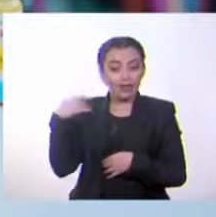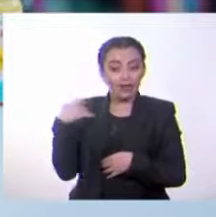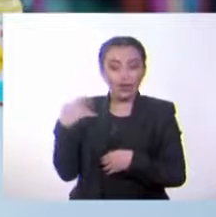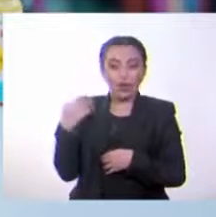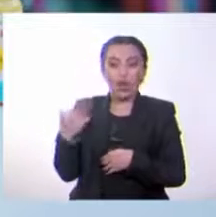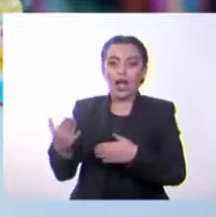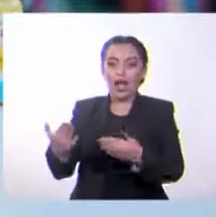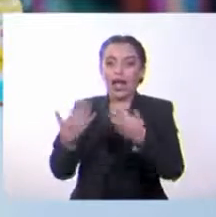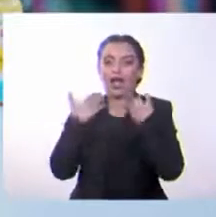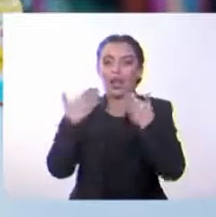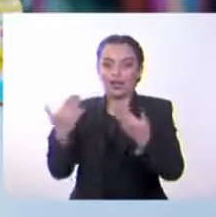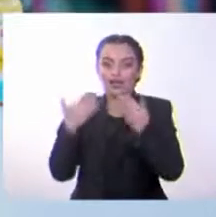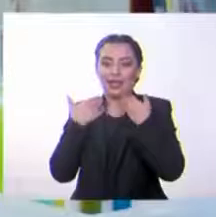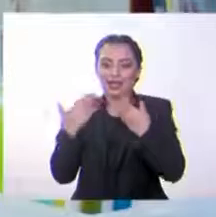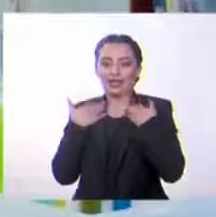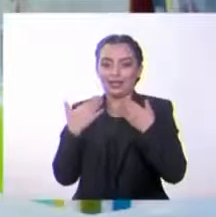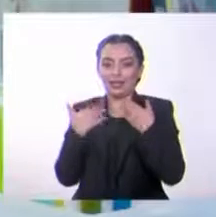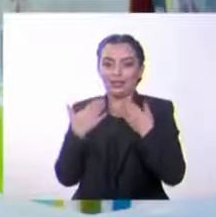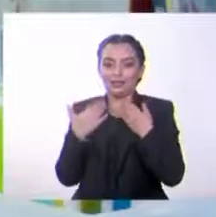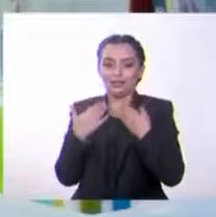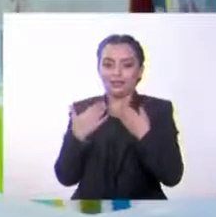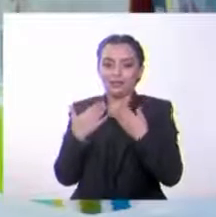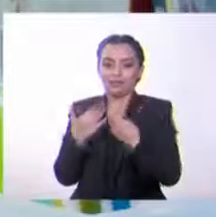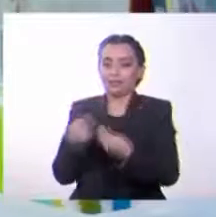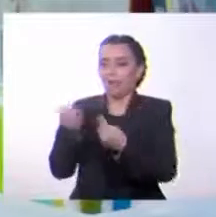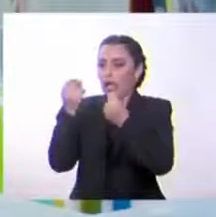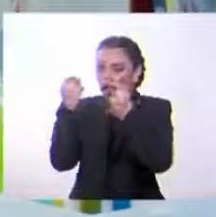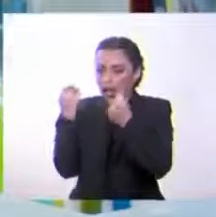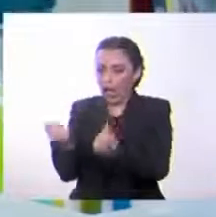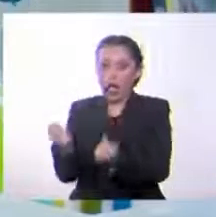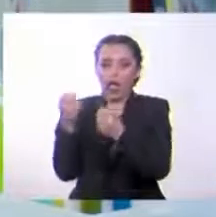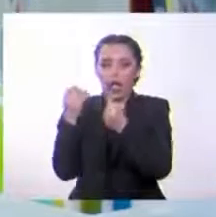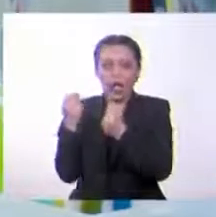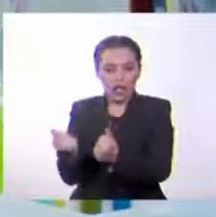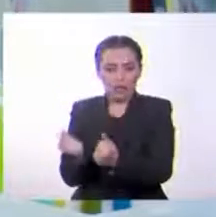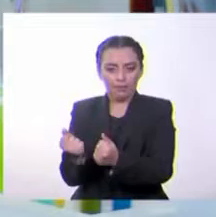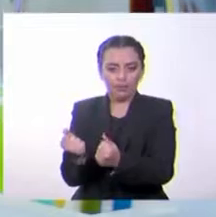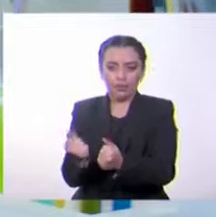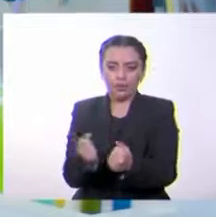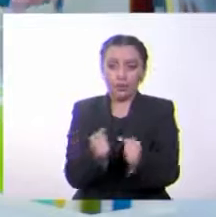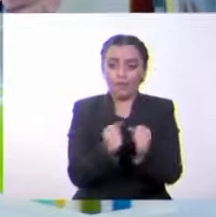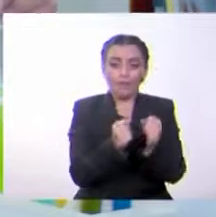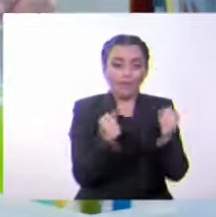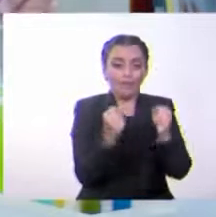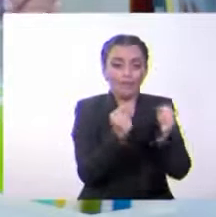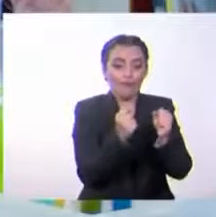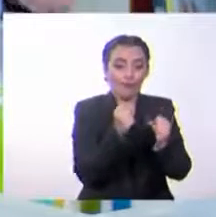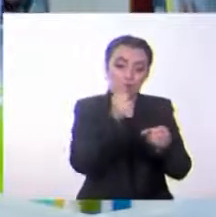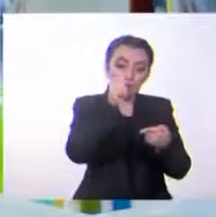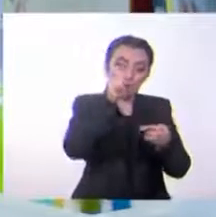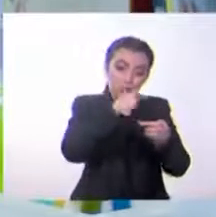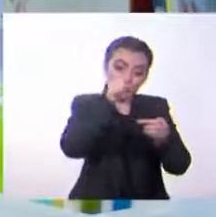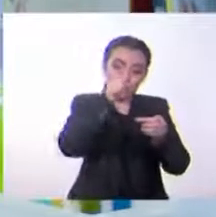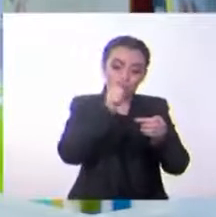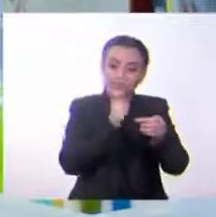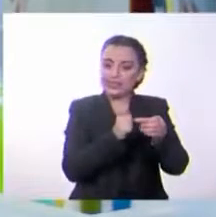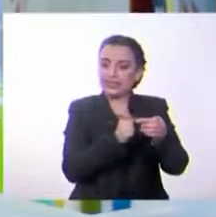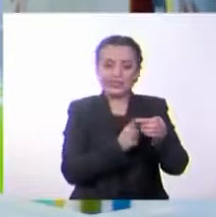caliente, se estaba diluyendo de manera más rápida que en el que teníamos el agua